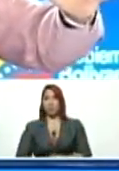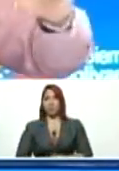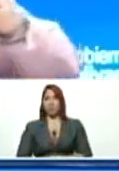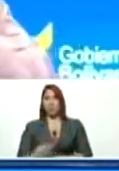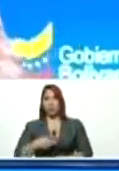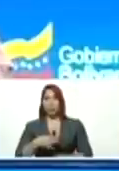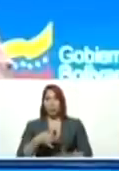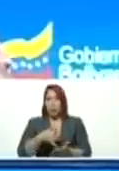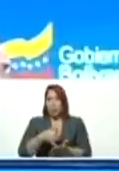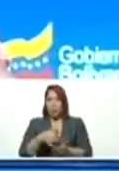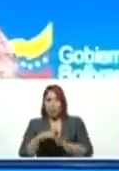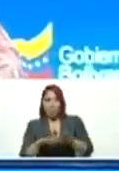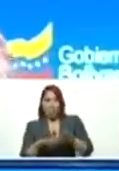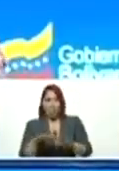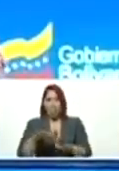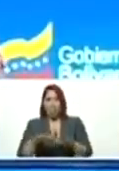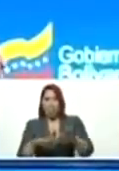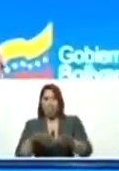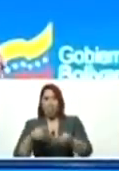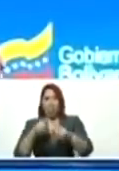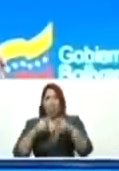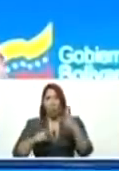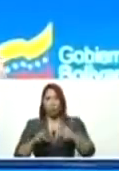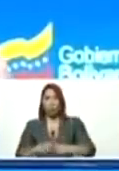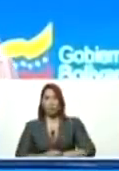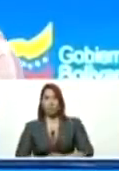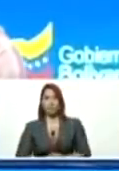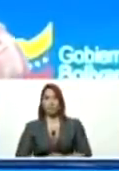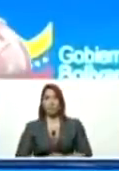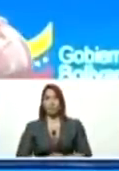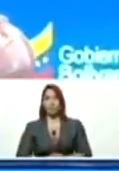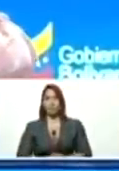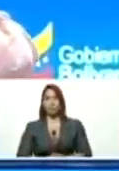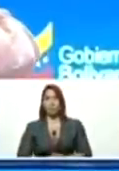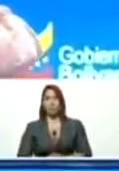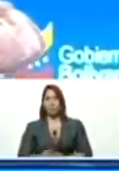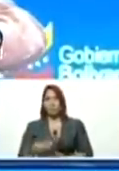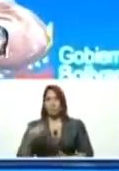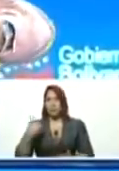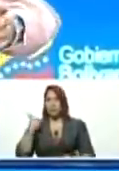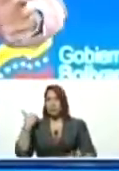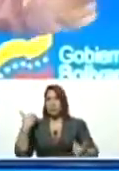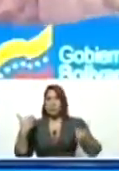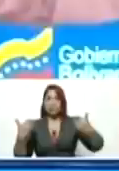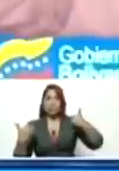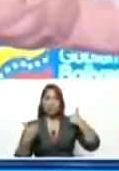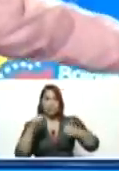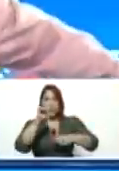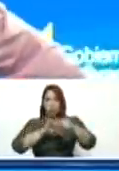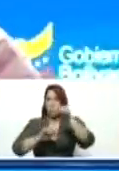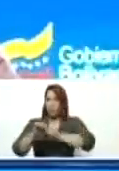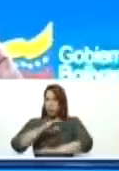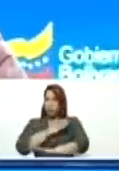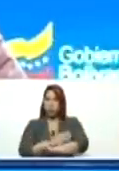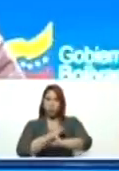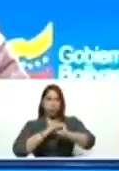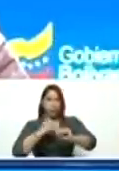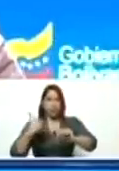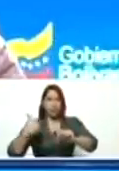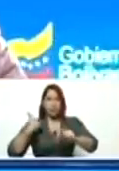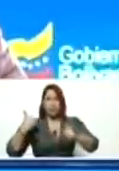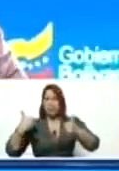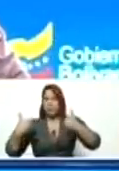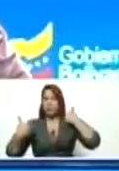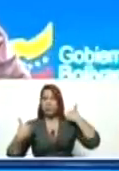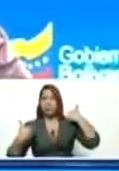vamos y en otros recibimos heridas durísimas heridas que están